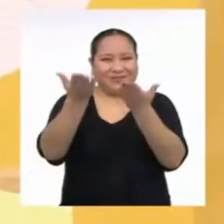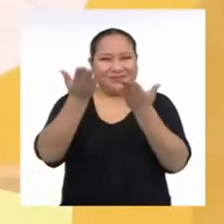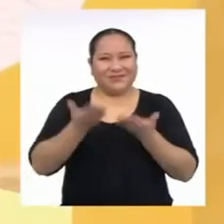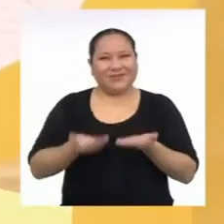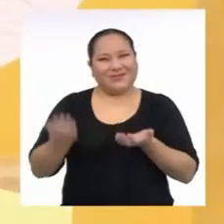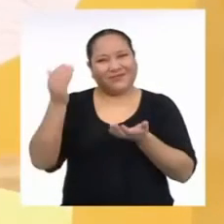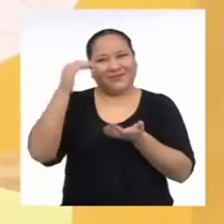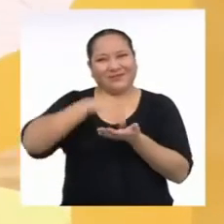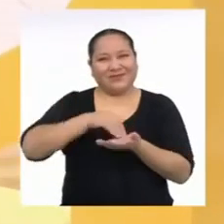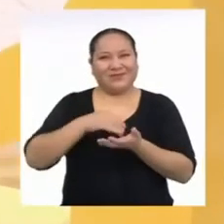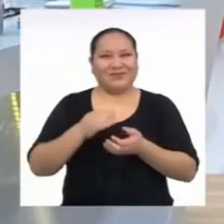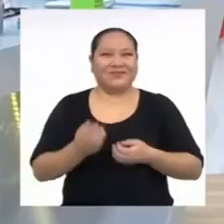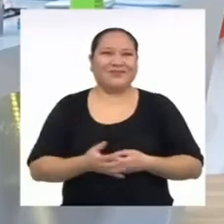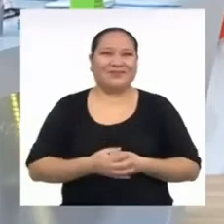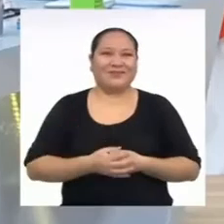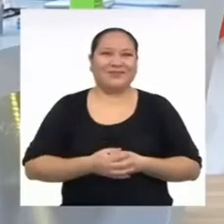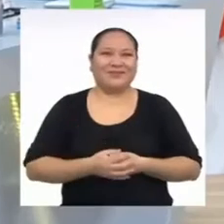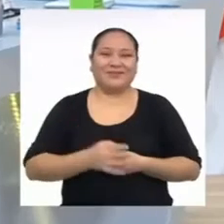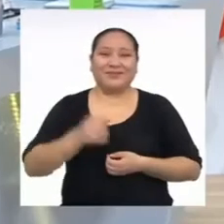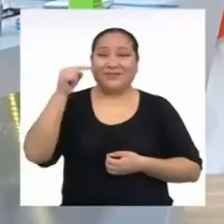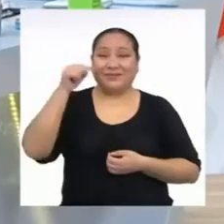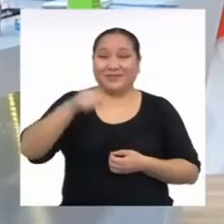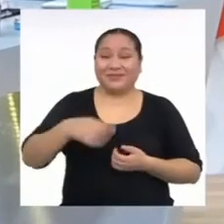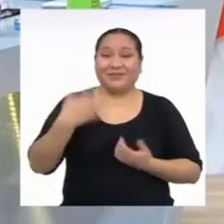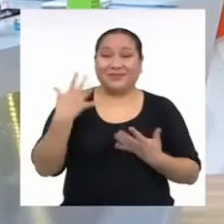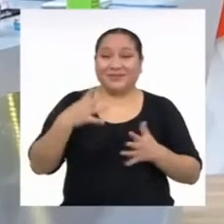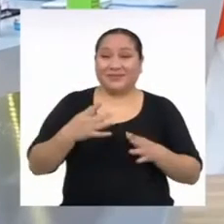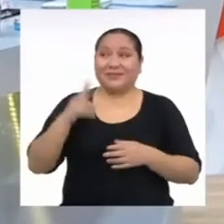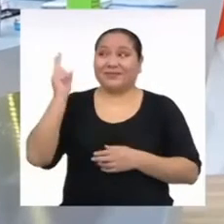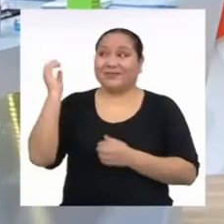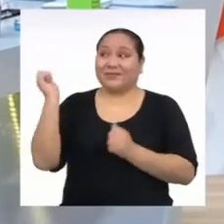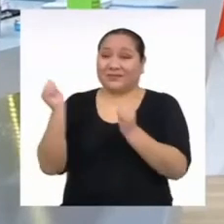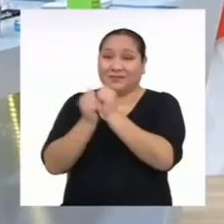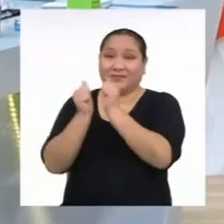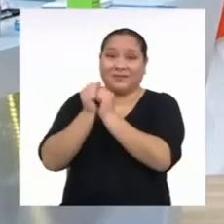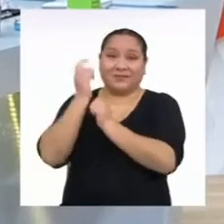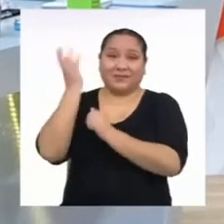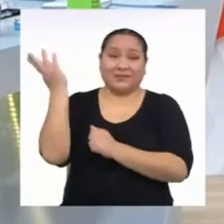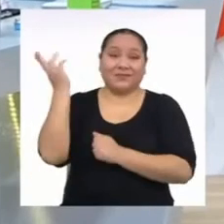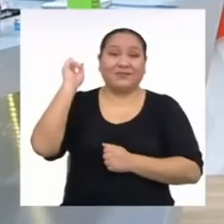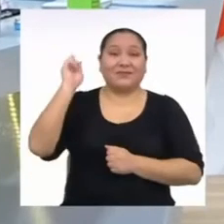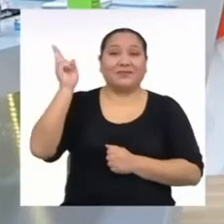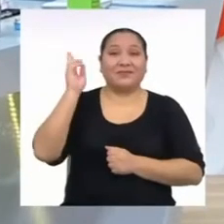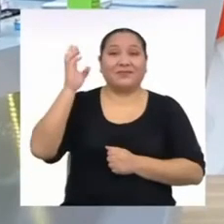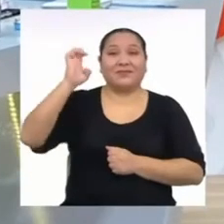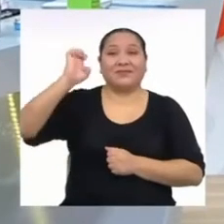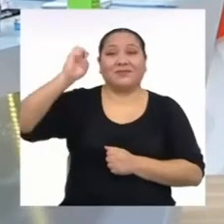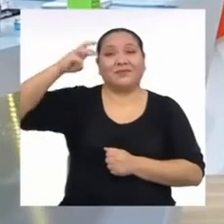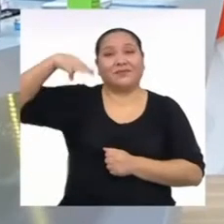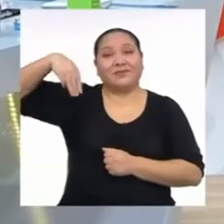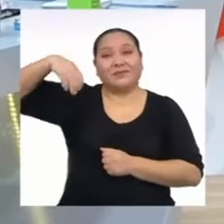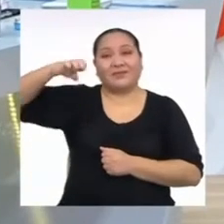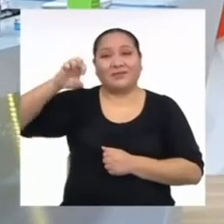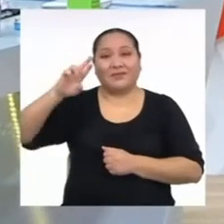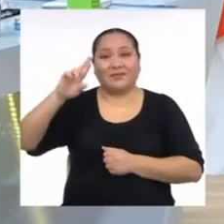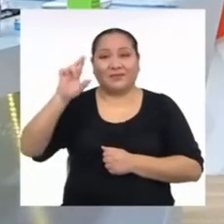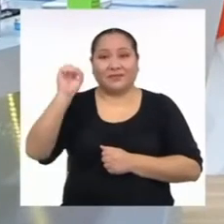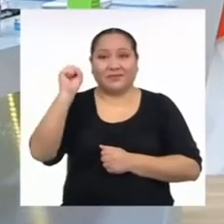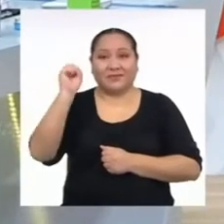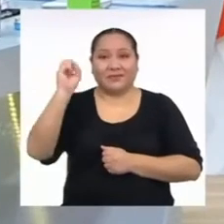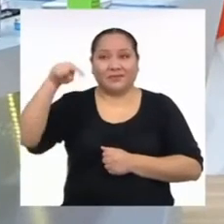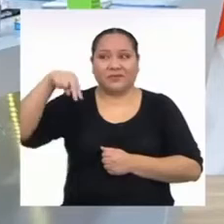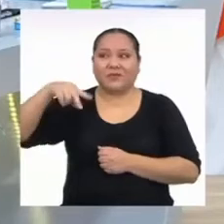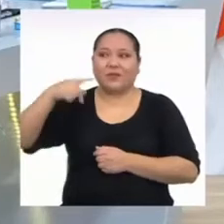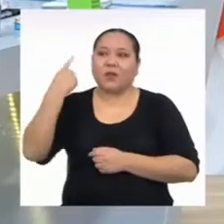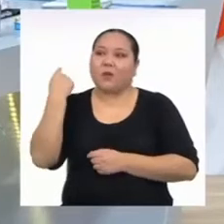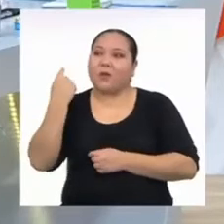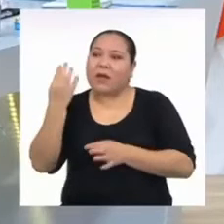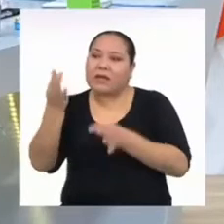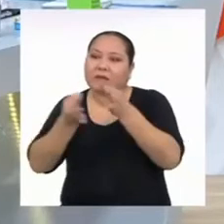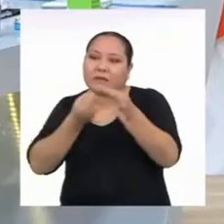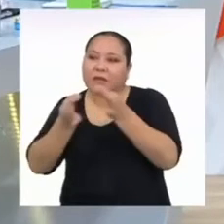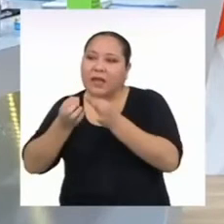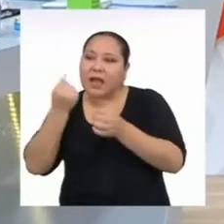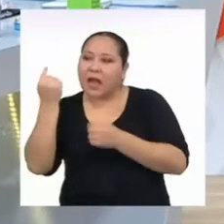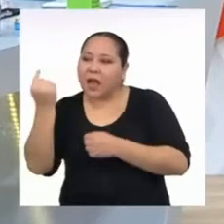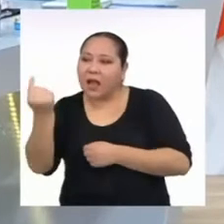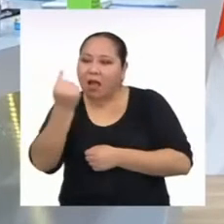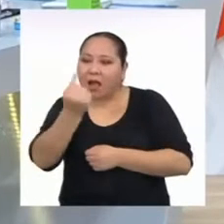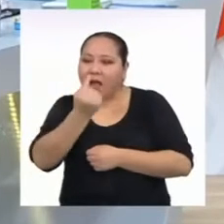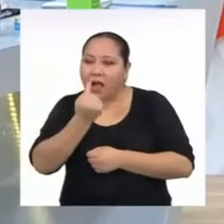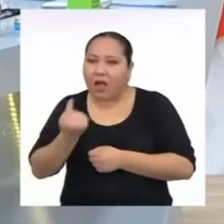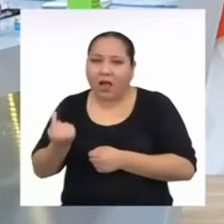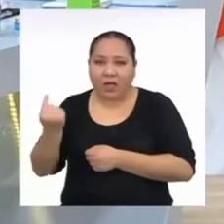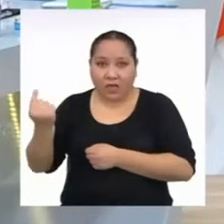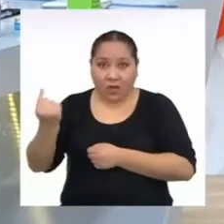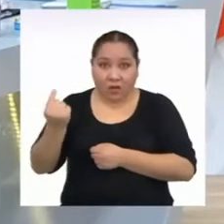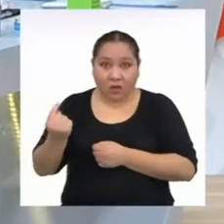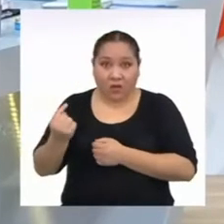¡Bienvenidos de vuelta! Aquí estamos con el profesor Emerson González, que nos va a explicar cada uno de los tipos de muestreo que se